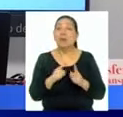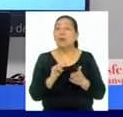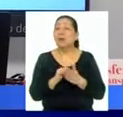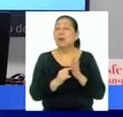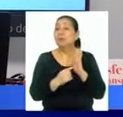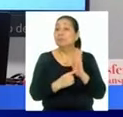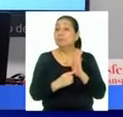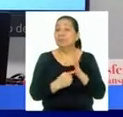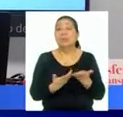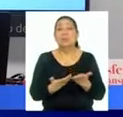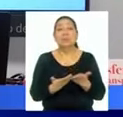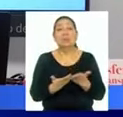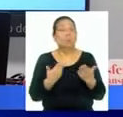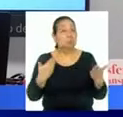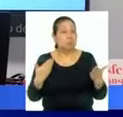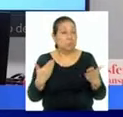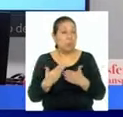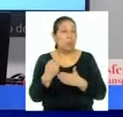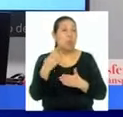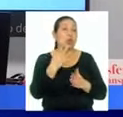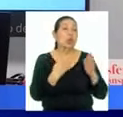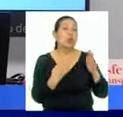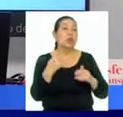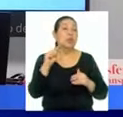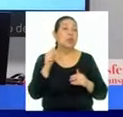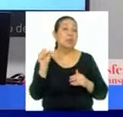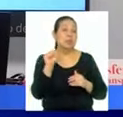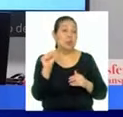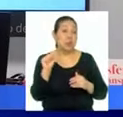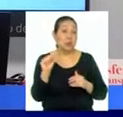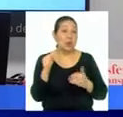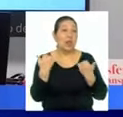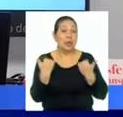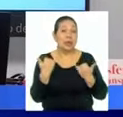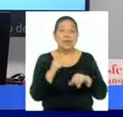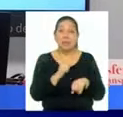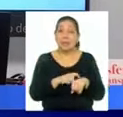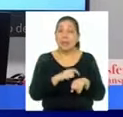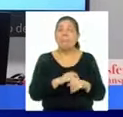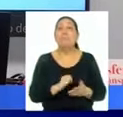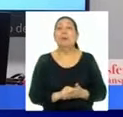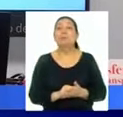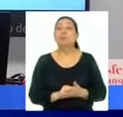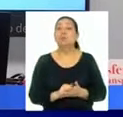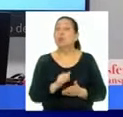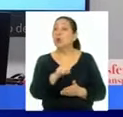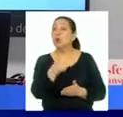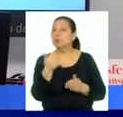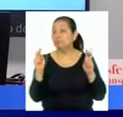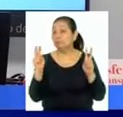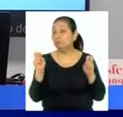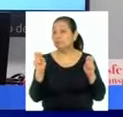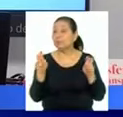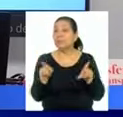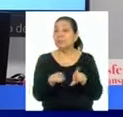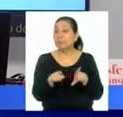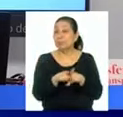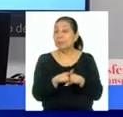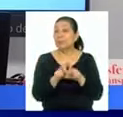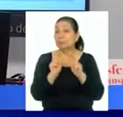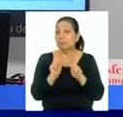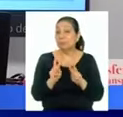ha representado un aproximado de 1.014.000 soles en este periodo. Otro tema central tiene que ver